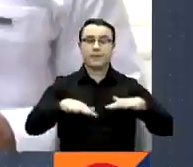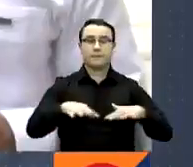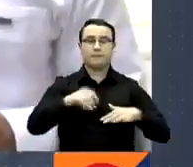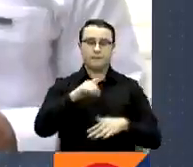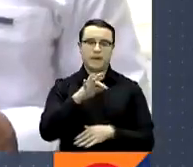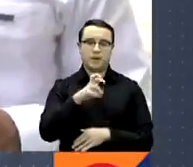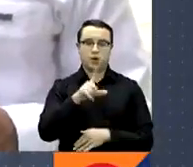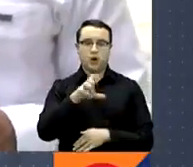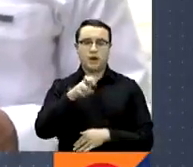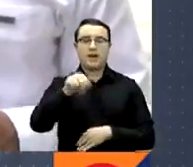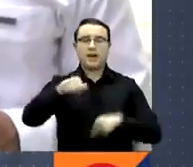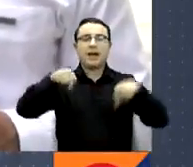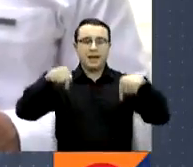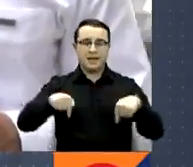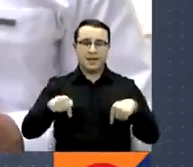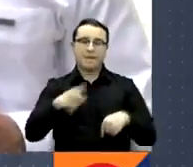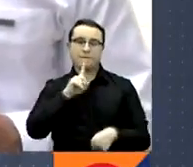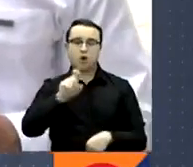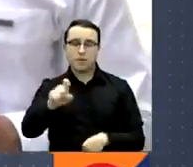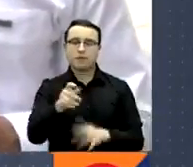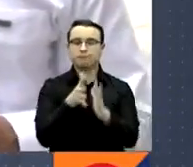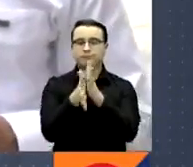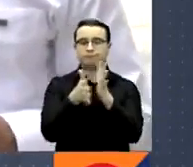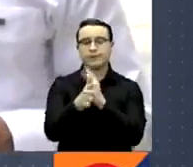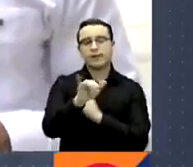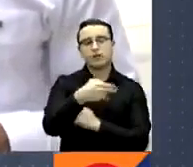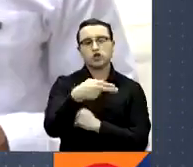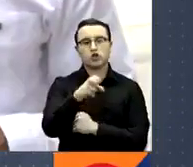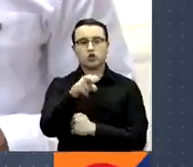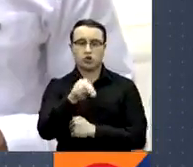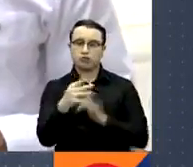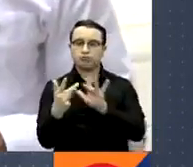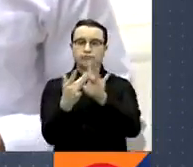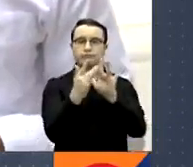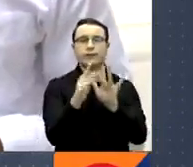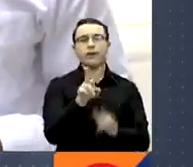San Francisco de Bucaramanga, John López, RTBC Noticias, conectados 24/7. Feliz tarde.